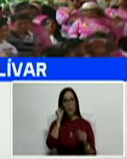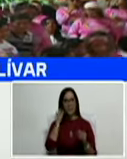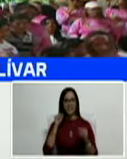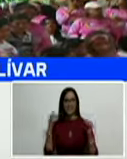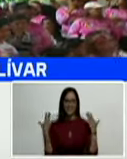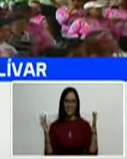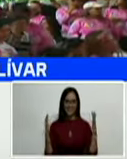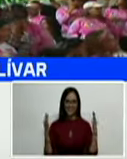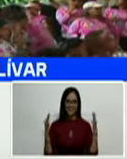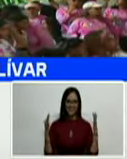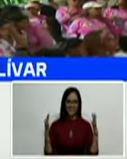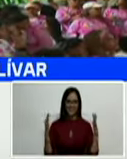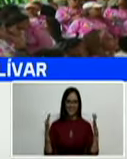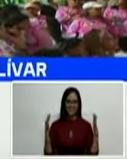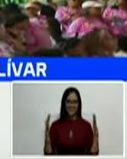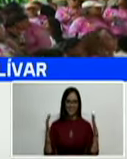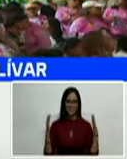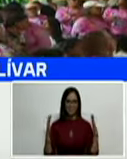presidente.